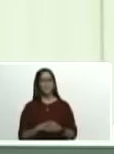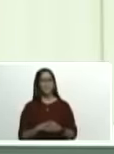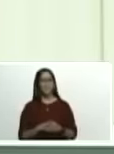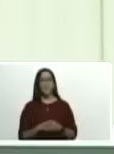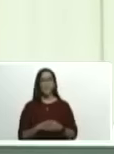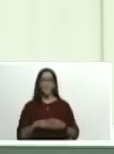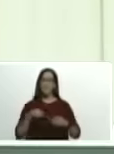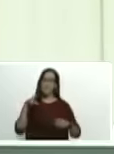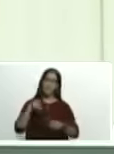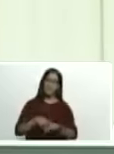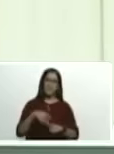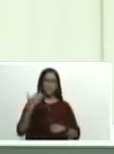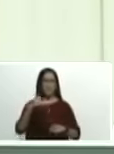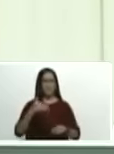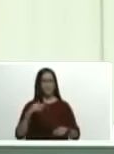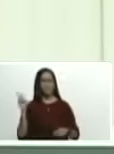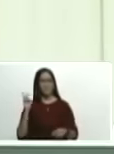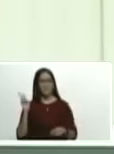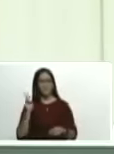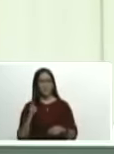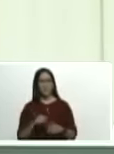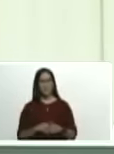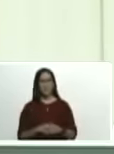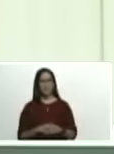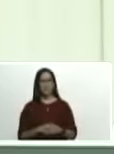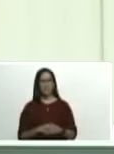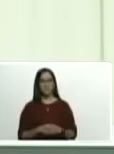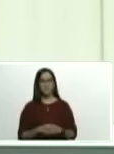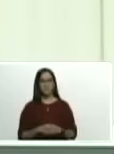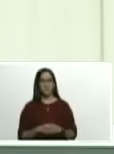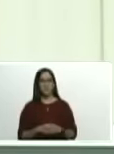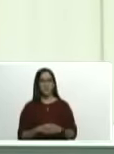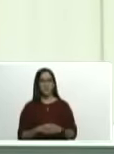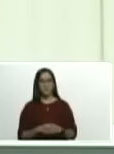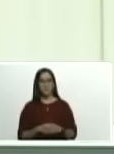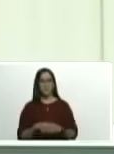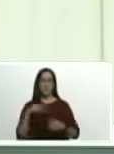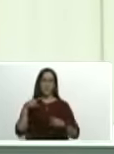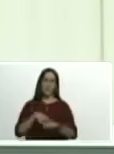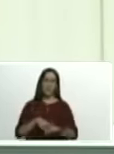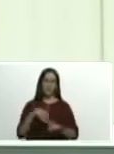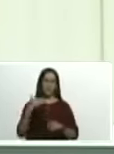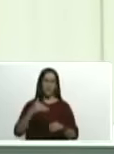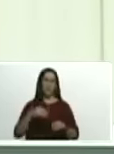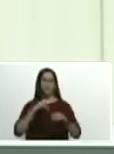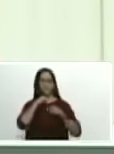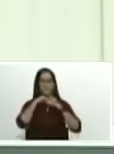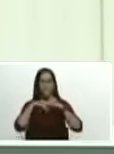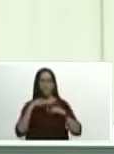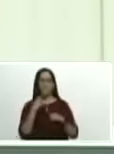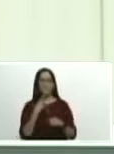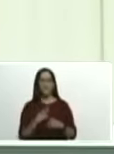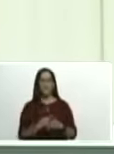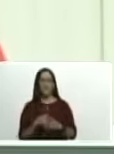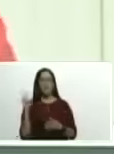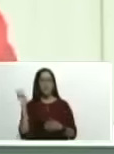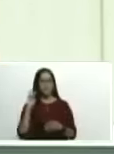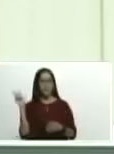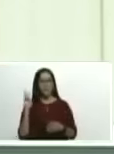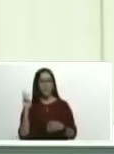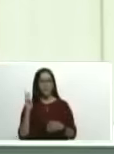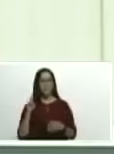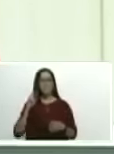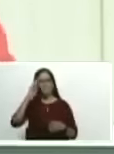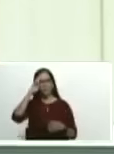meterse con los derechos de Venezuela, vulnerar nuestros derechos sagrados, decirle a Venezuela